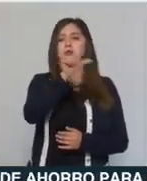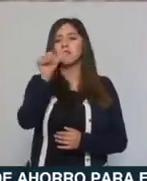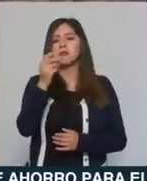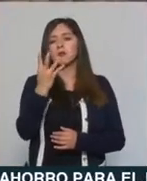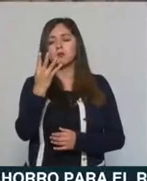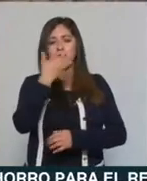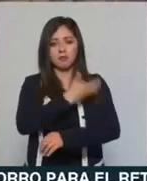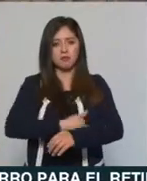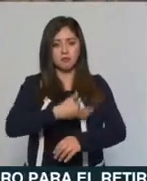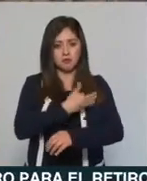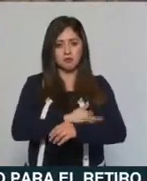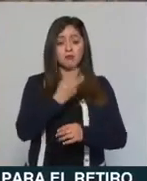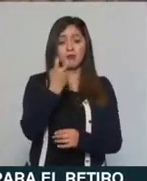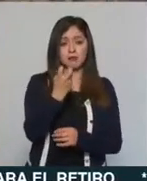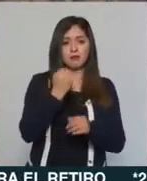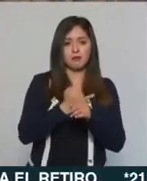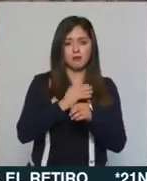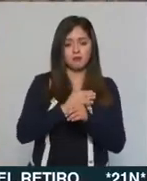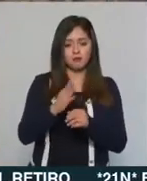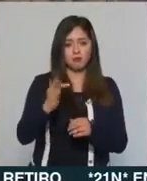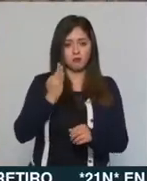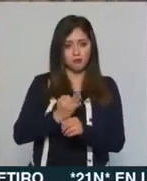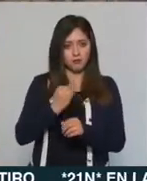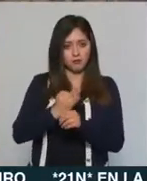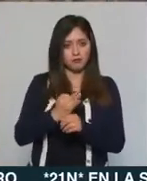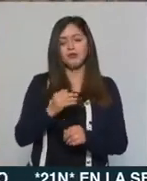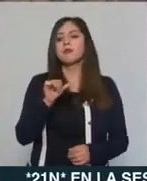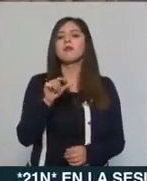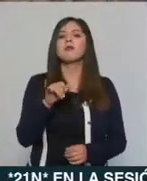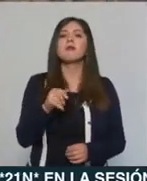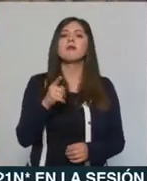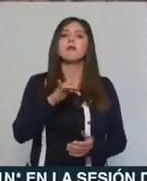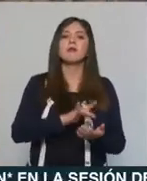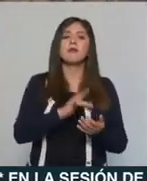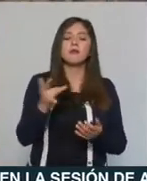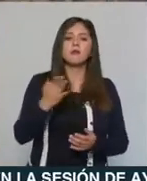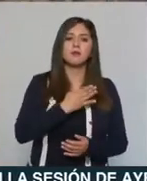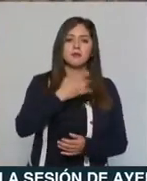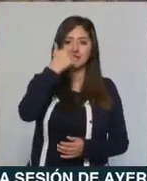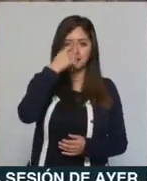Esta es la información que tenemos hasta el momento. Alejandro Enrique, gracias y muy buenos días.